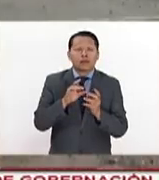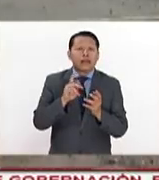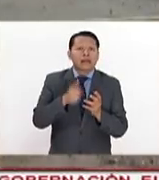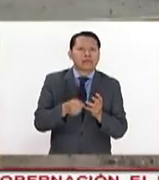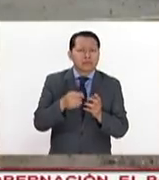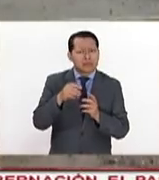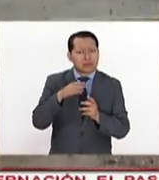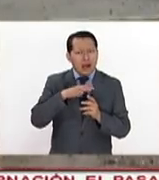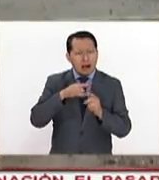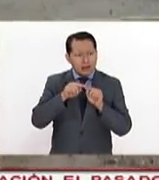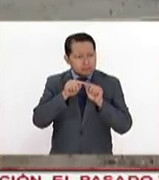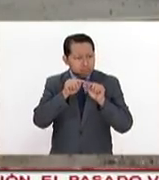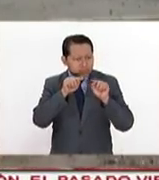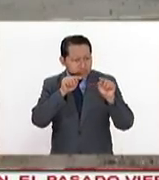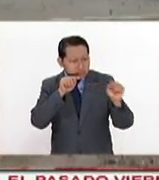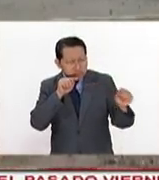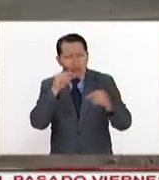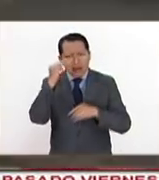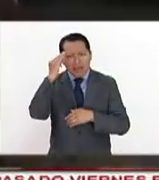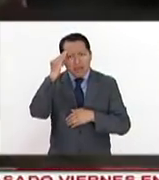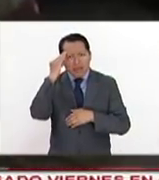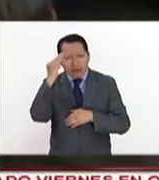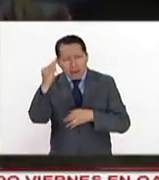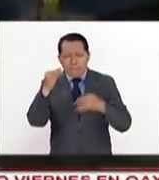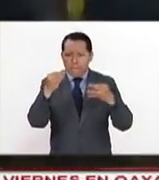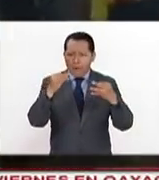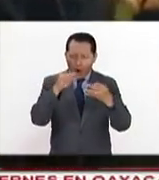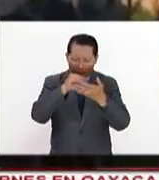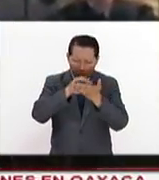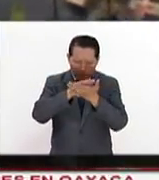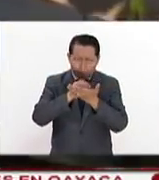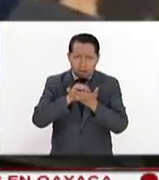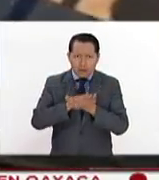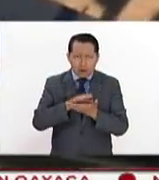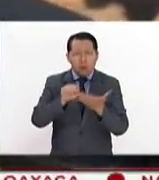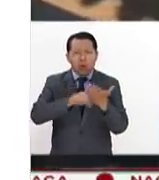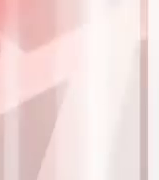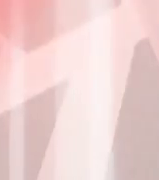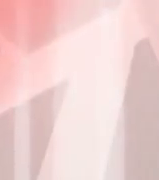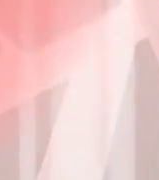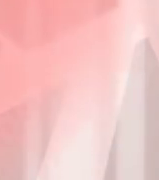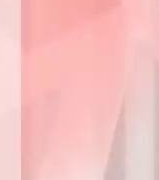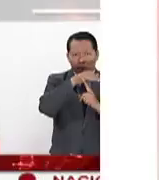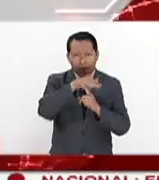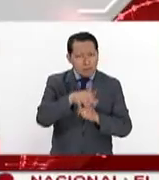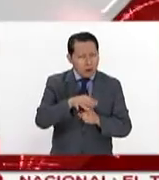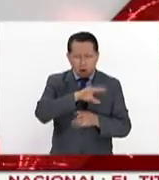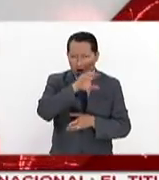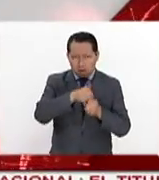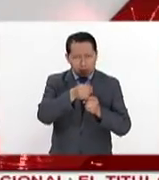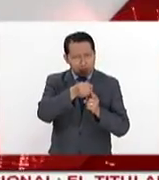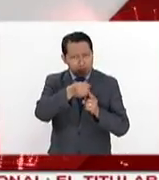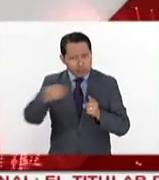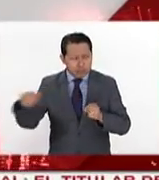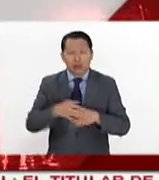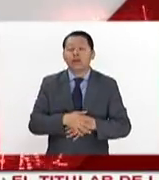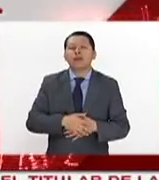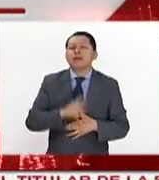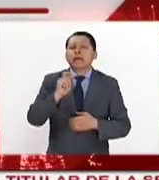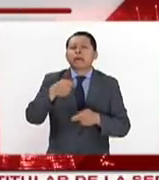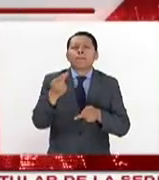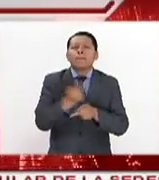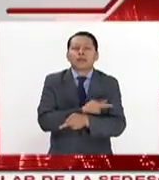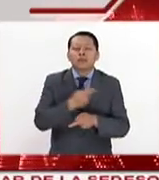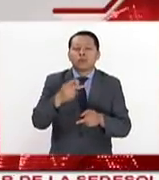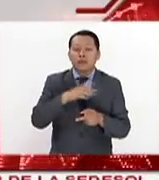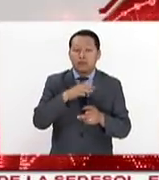que se calcularon rutas, tiempos, hoja de vuelo y lugar de aterrizaje. ¿Qué ocurrió? Que al